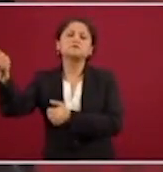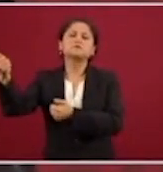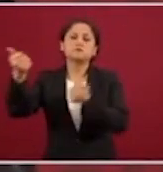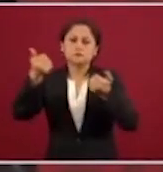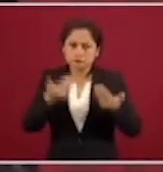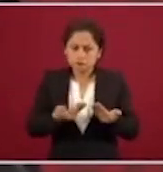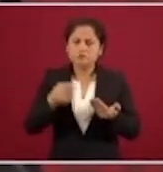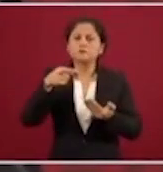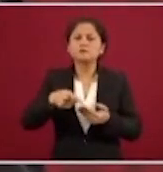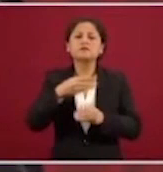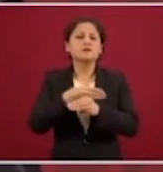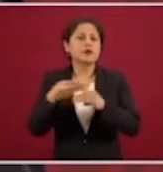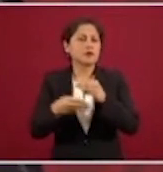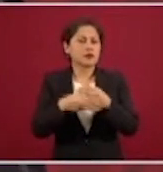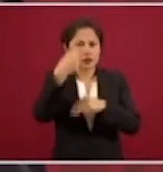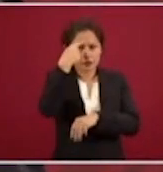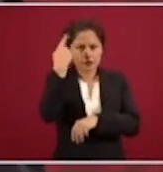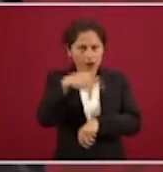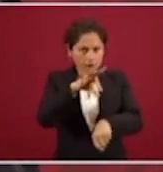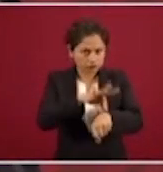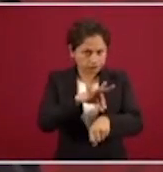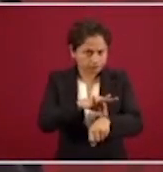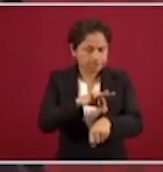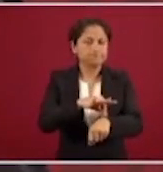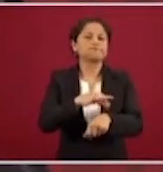gobierno de china porque